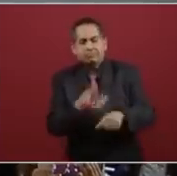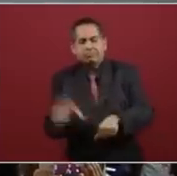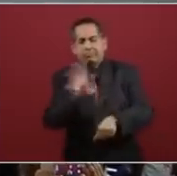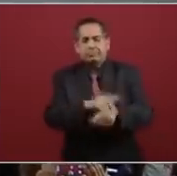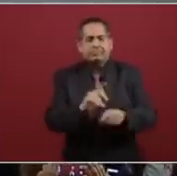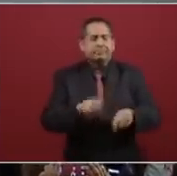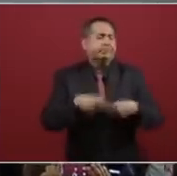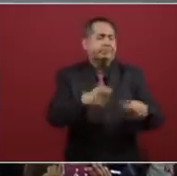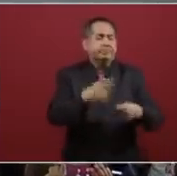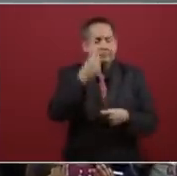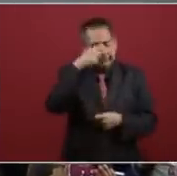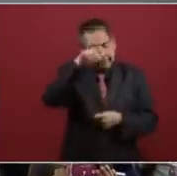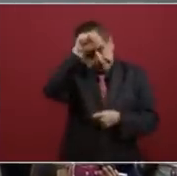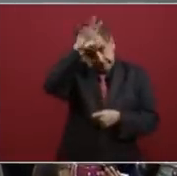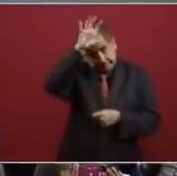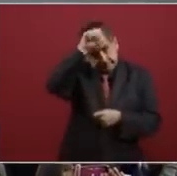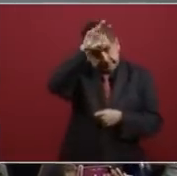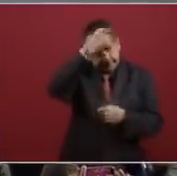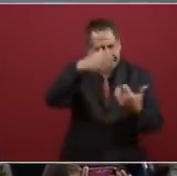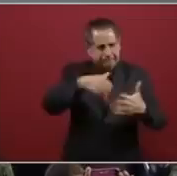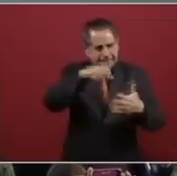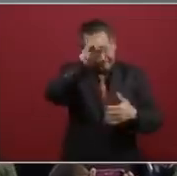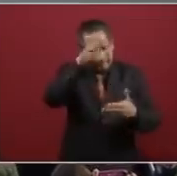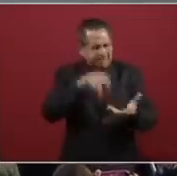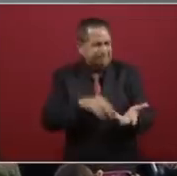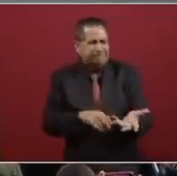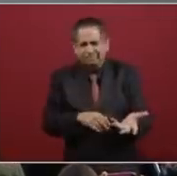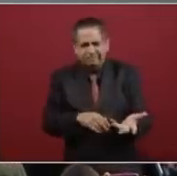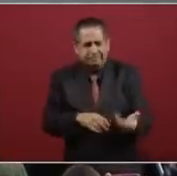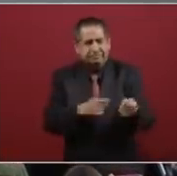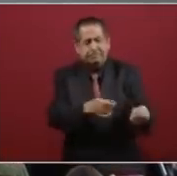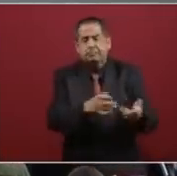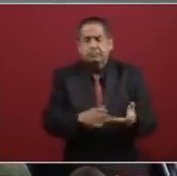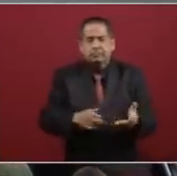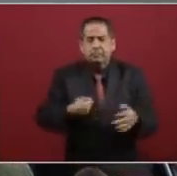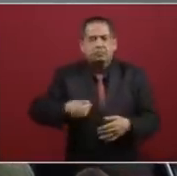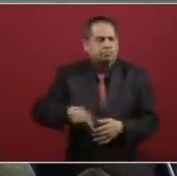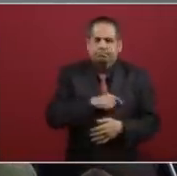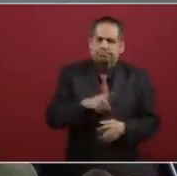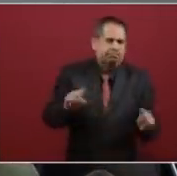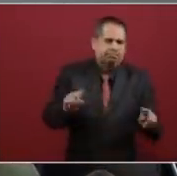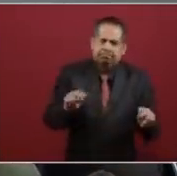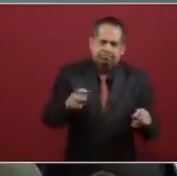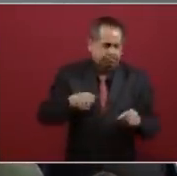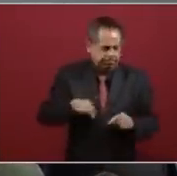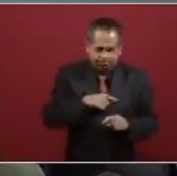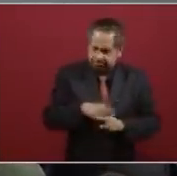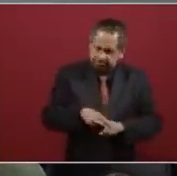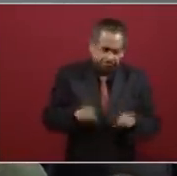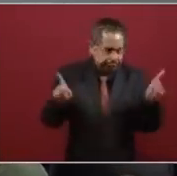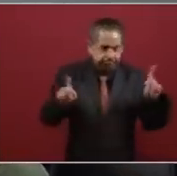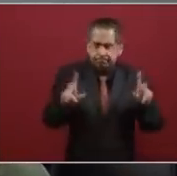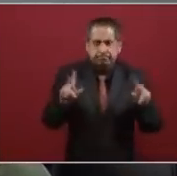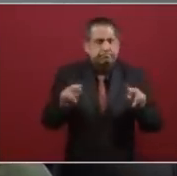concesionadas a empresas mineras. Nosotros no vamos a hacer eso.